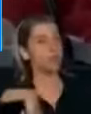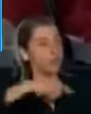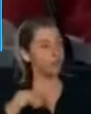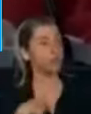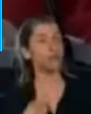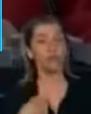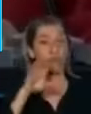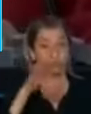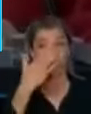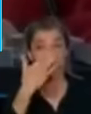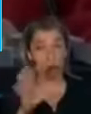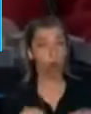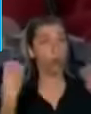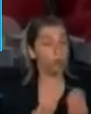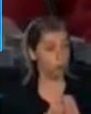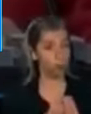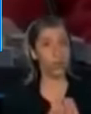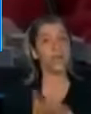claro, viste que, digamos, hablan